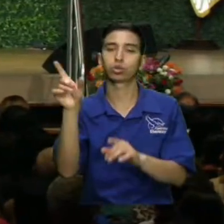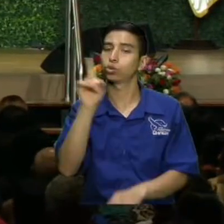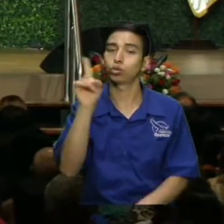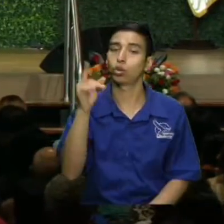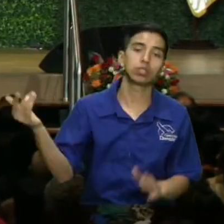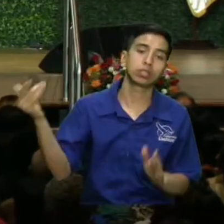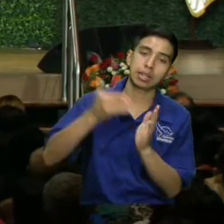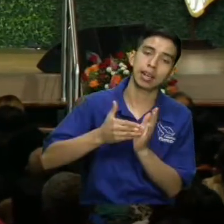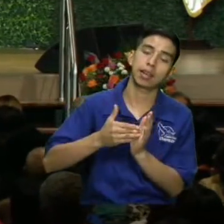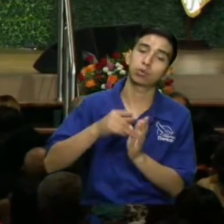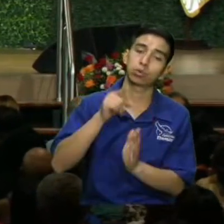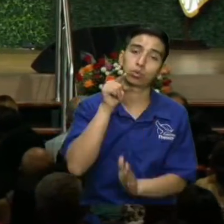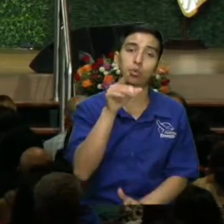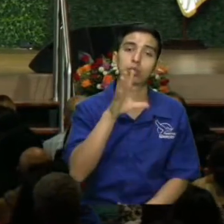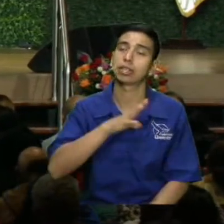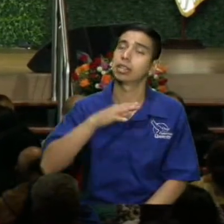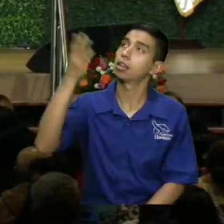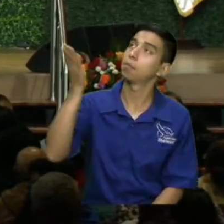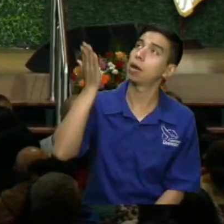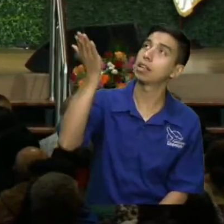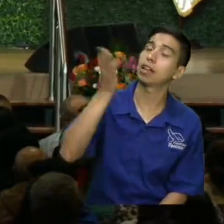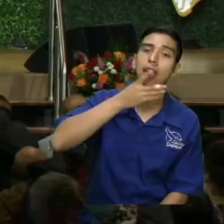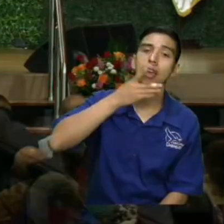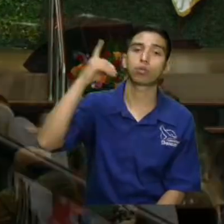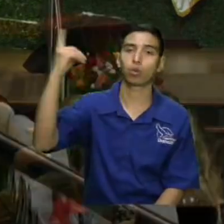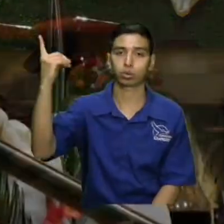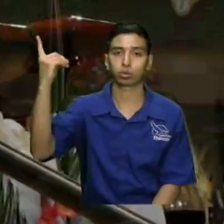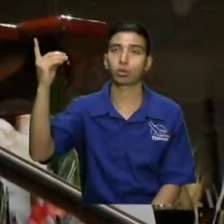ir a pedir, tiene que ir a solicitarlos.